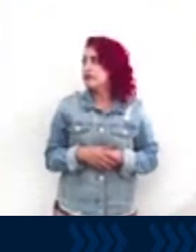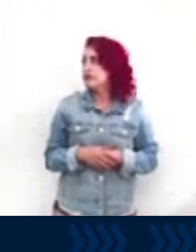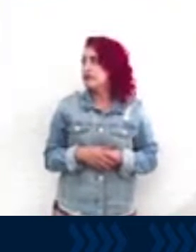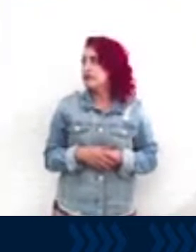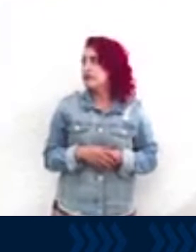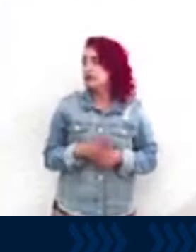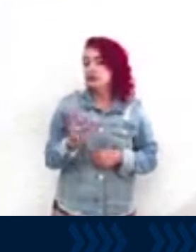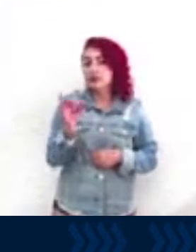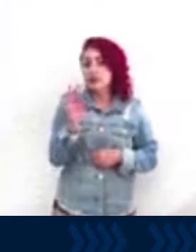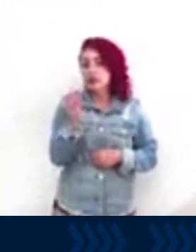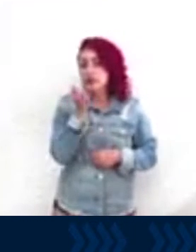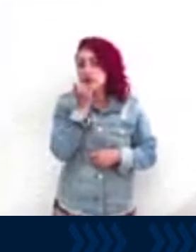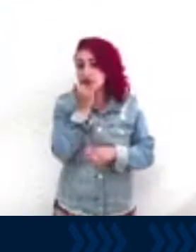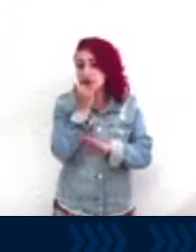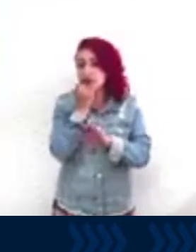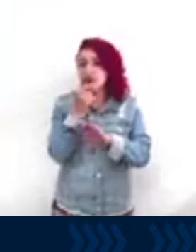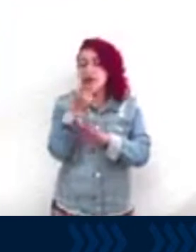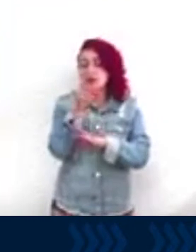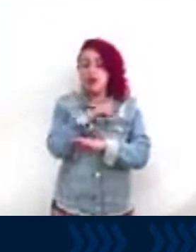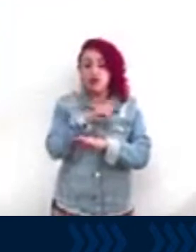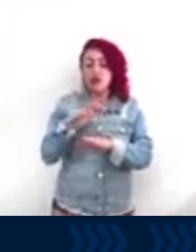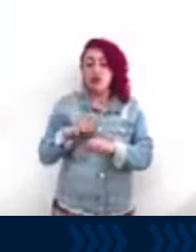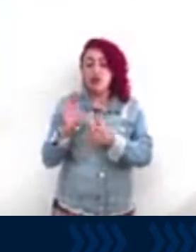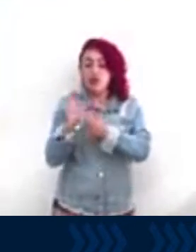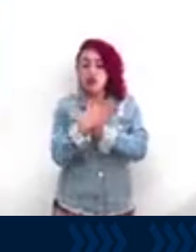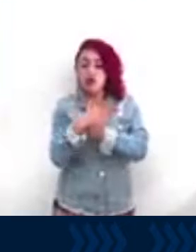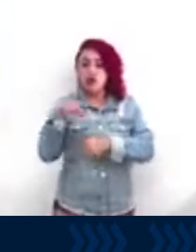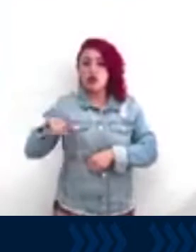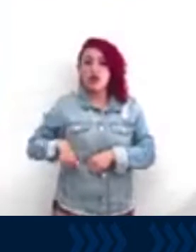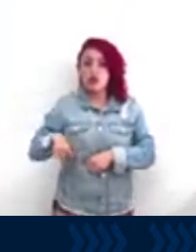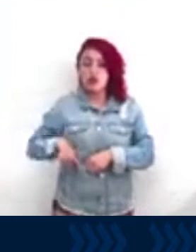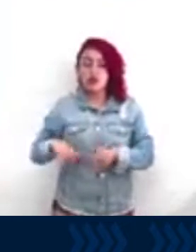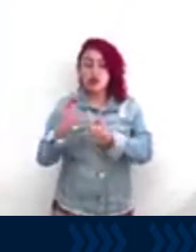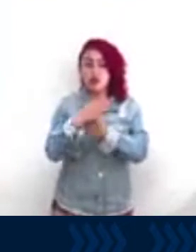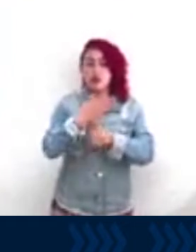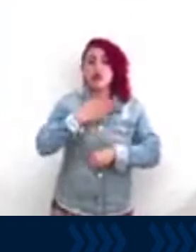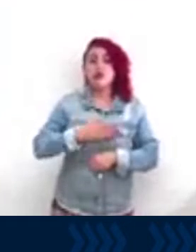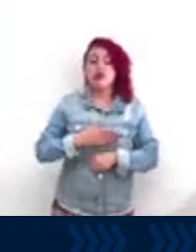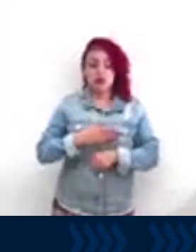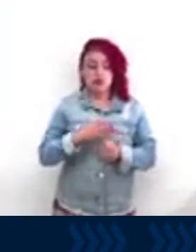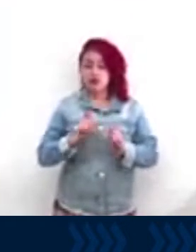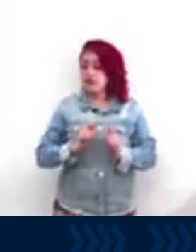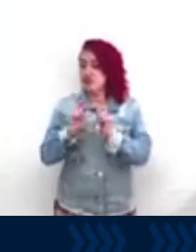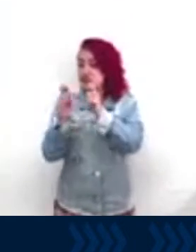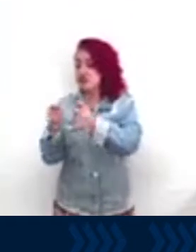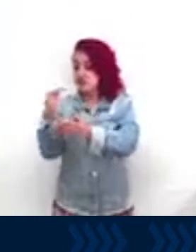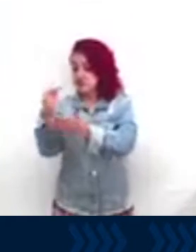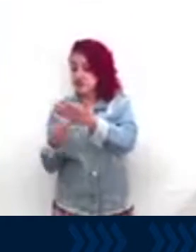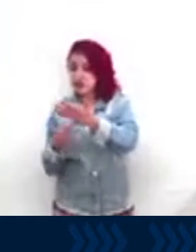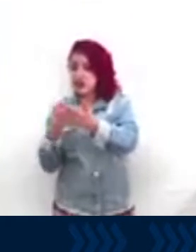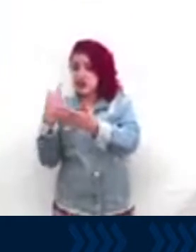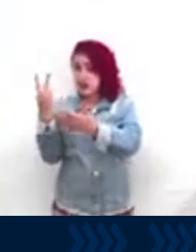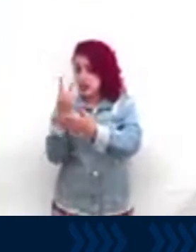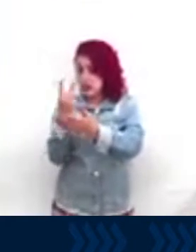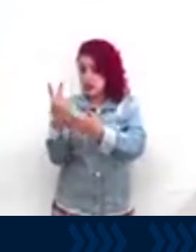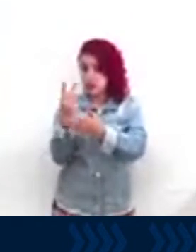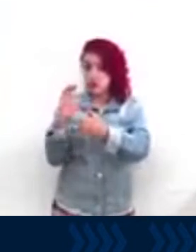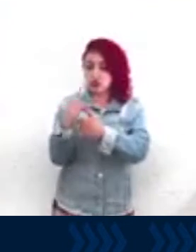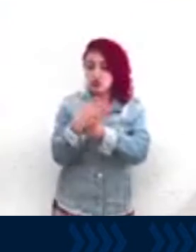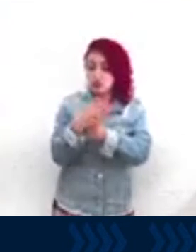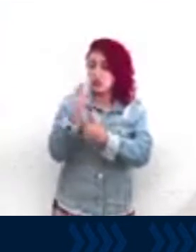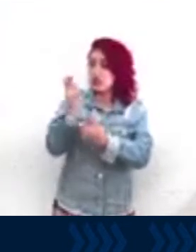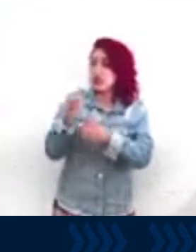A lo mejor me equivoque, pero de entrada la Comisión de Gobernación y la de Justicia, para que entonces ambas,